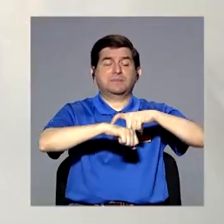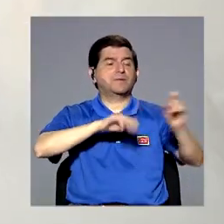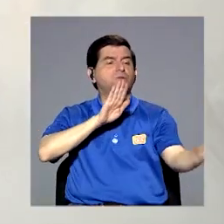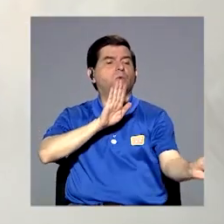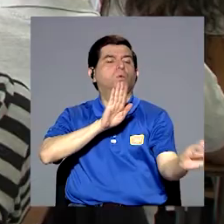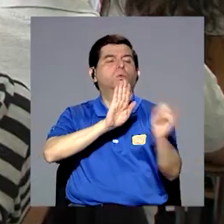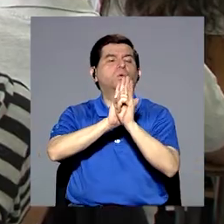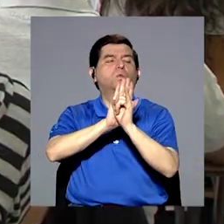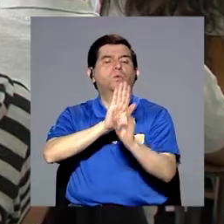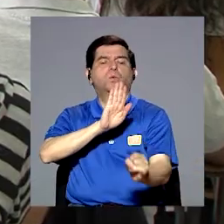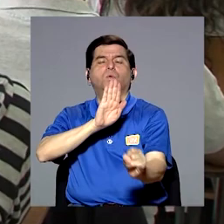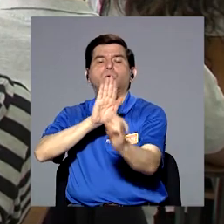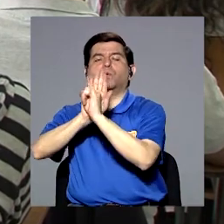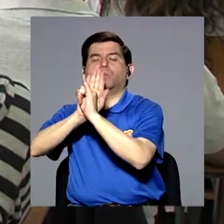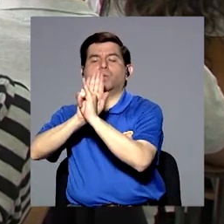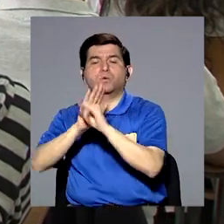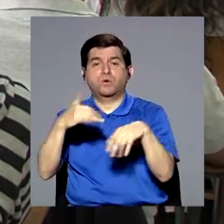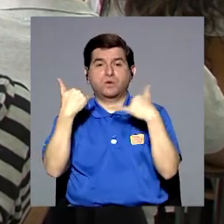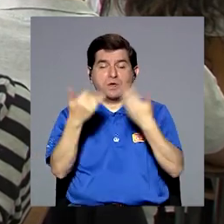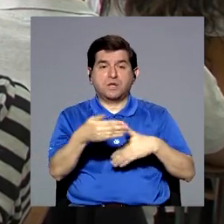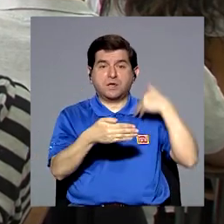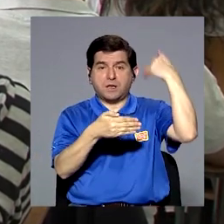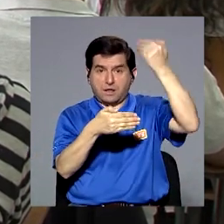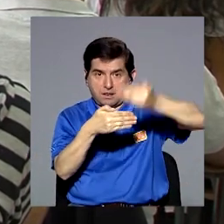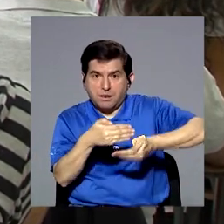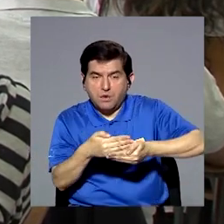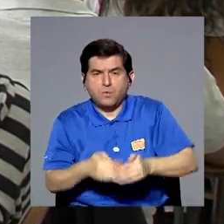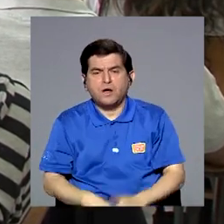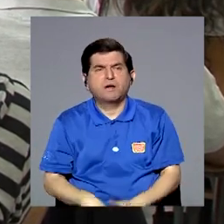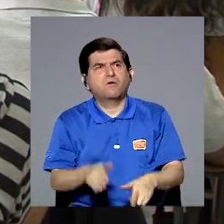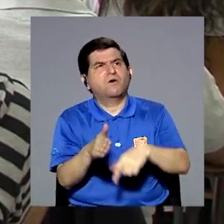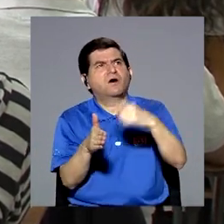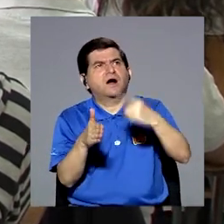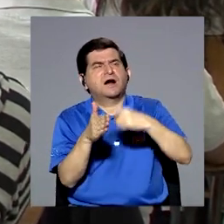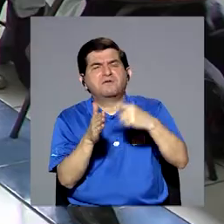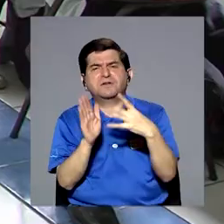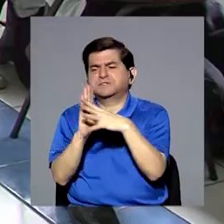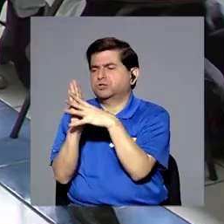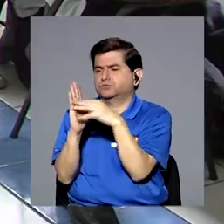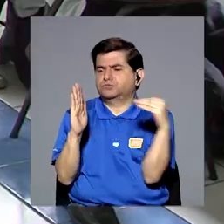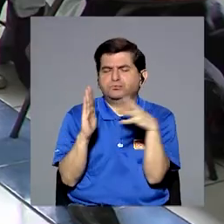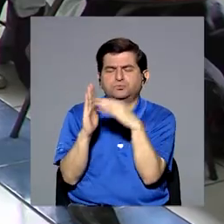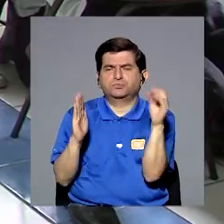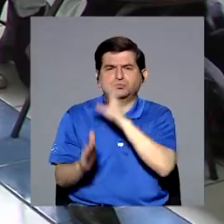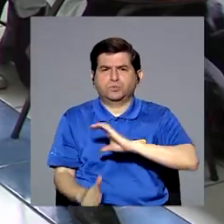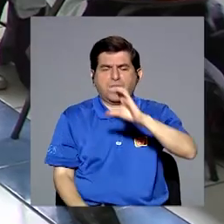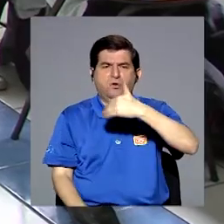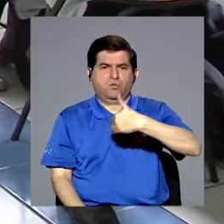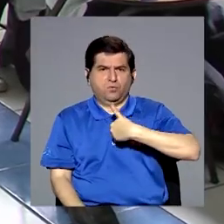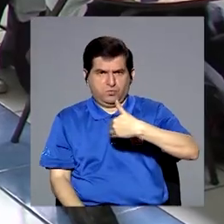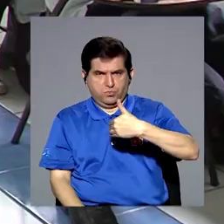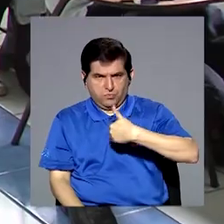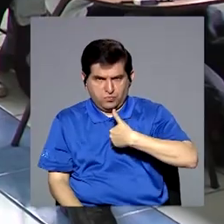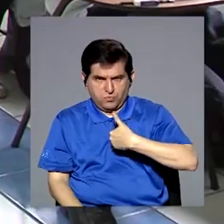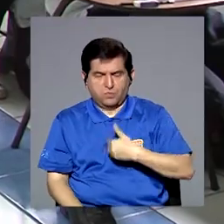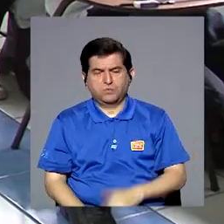ir identificándonos y a ir muchas veces imitando los comportamientos que